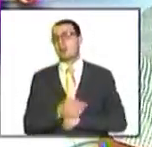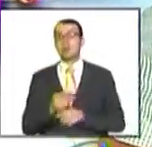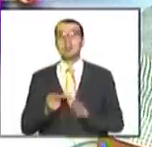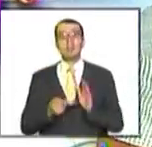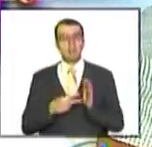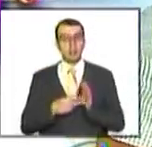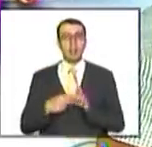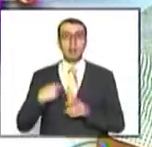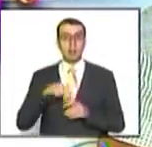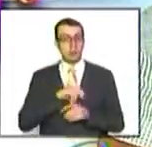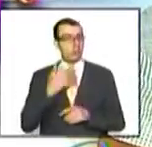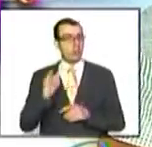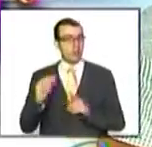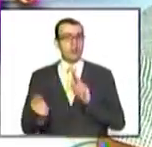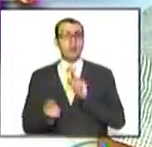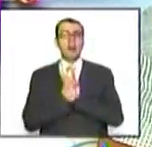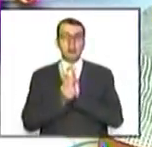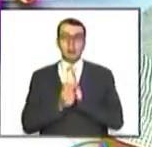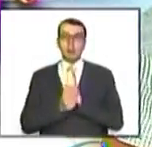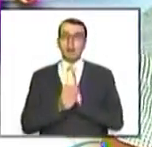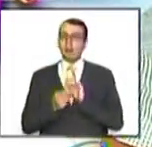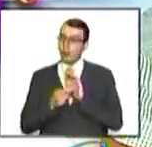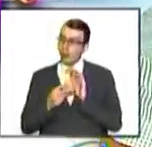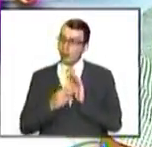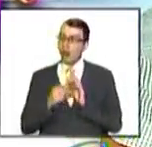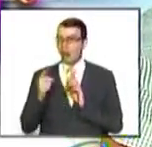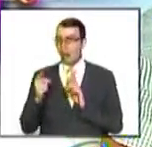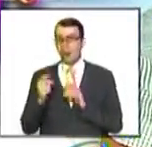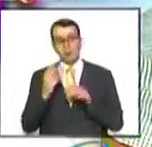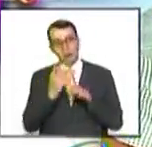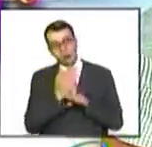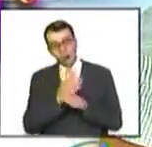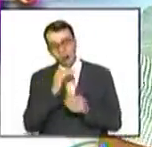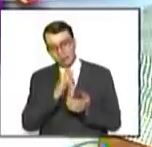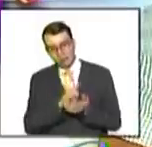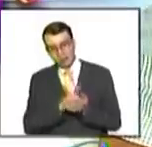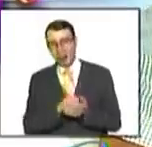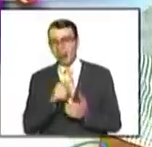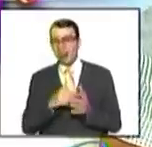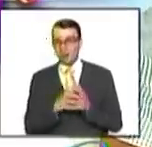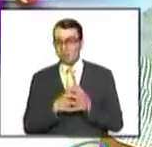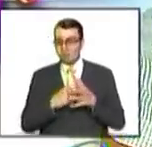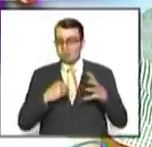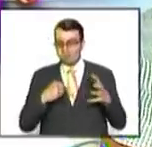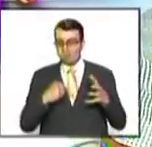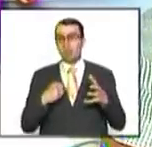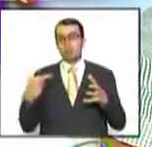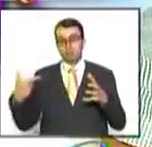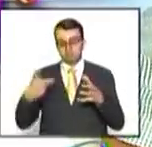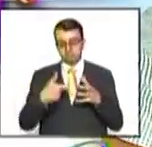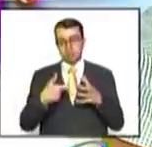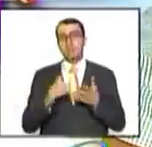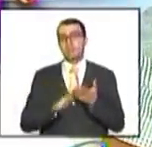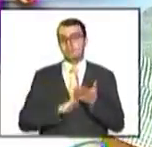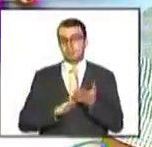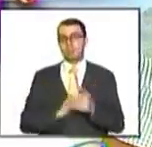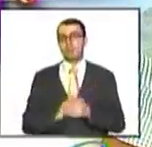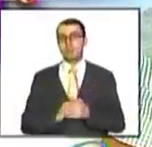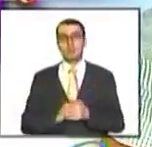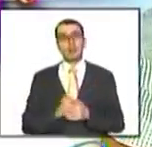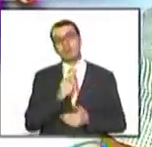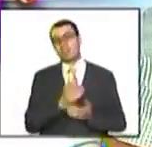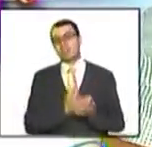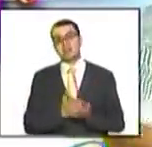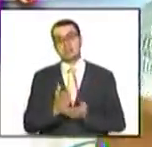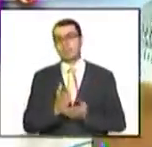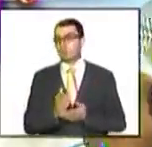encontramos un paso o una luz ante esos problemas artrósicos que decían, no, la artrosis no tiene cura, no, usted ya quédese así de